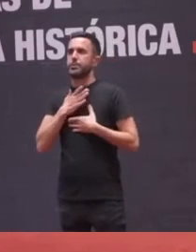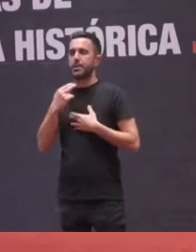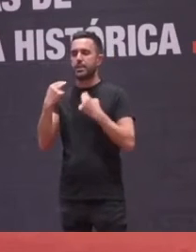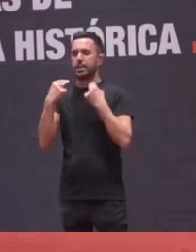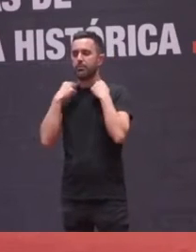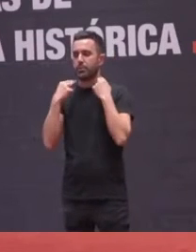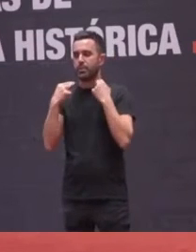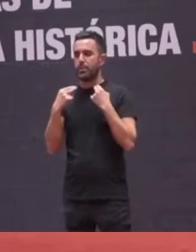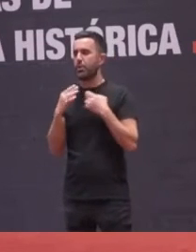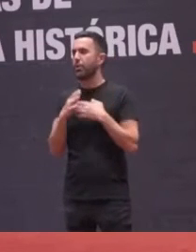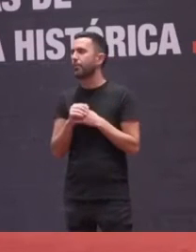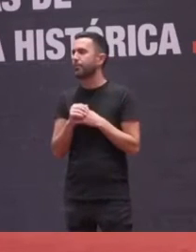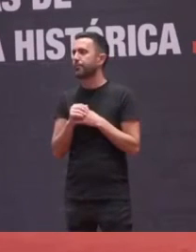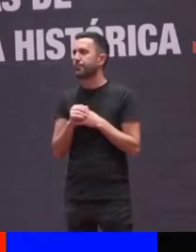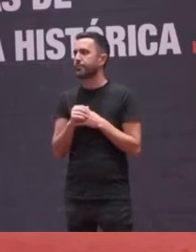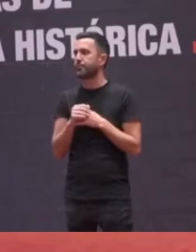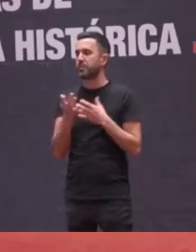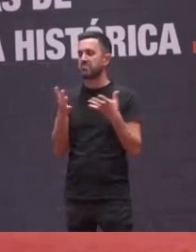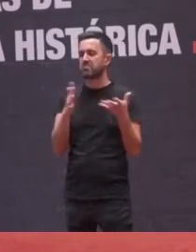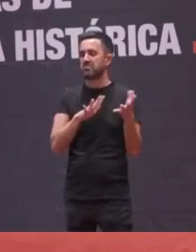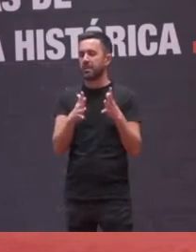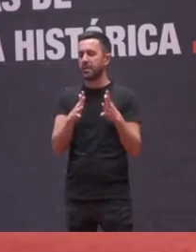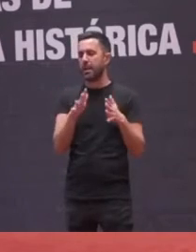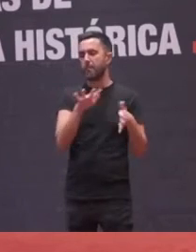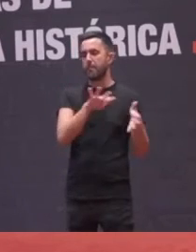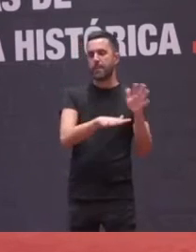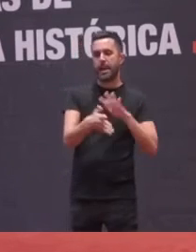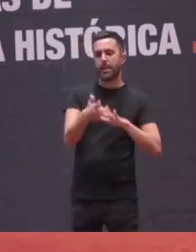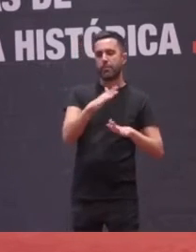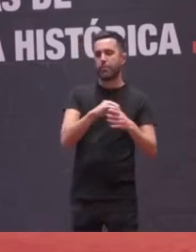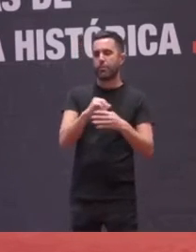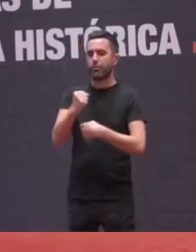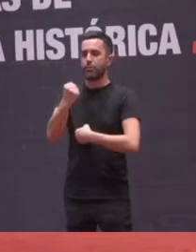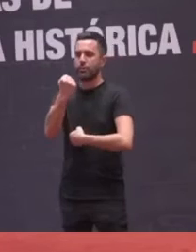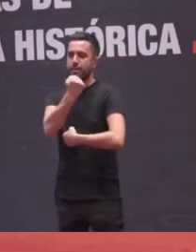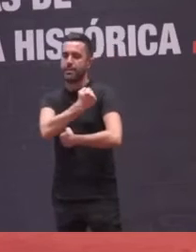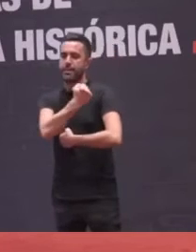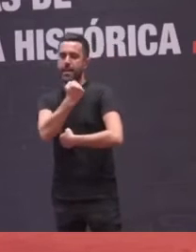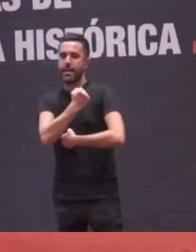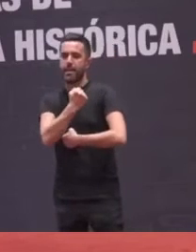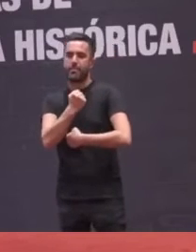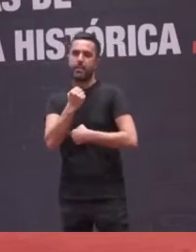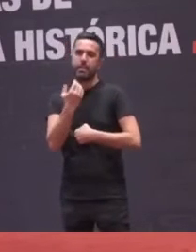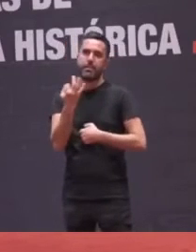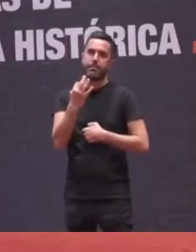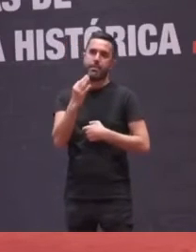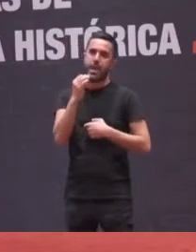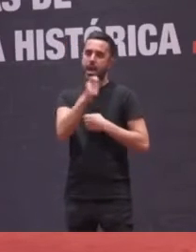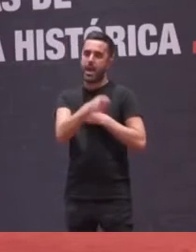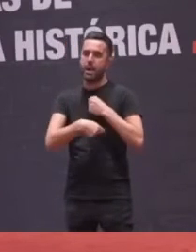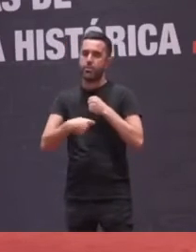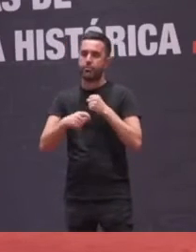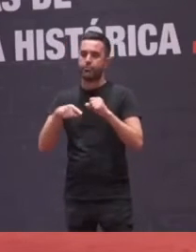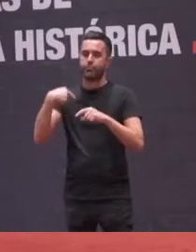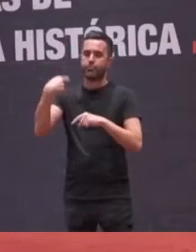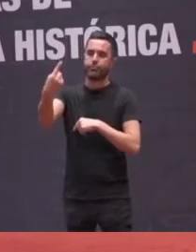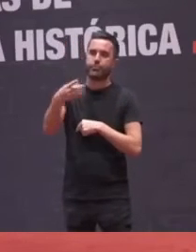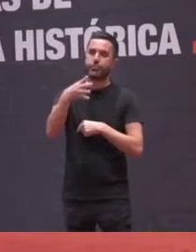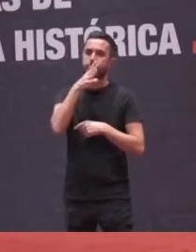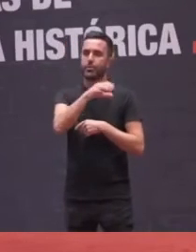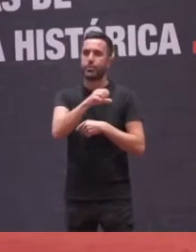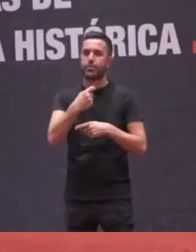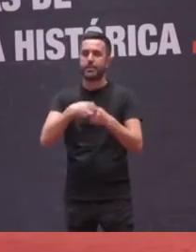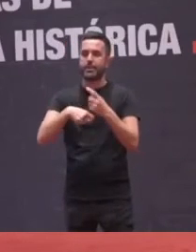E fluctúan as datas entre marzo e decembro, obviamente tivo que ser despois de agosto, porque a compravenda se realizou en agosto do ano